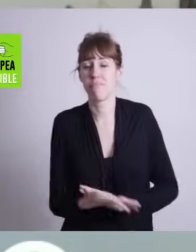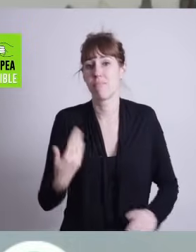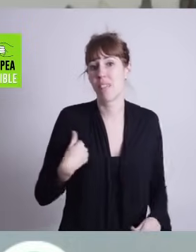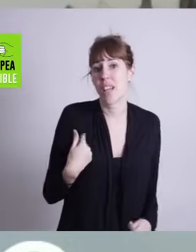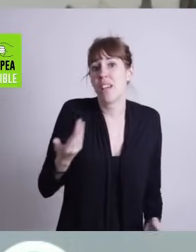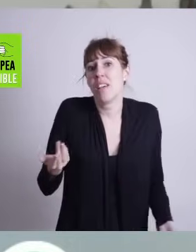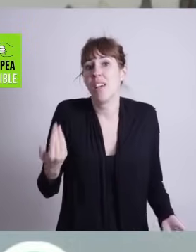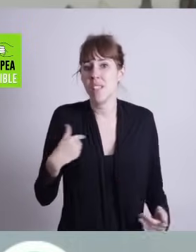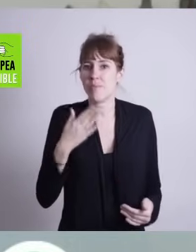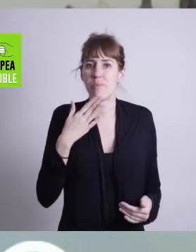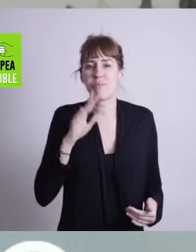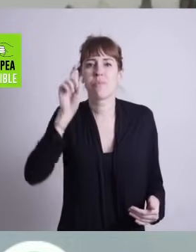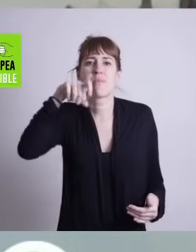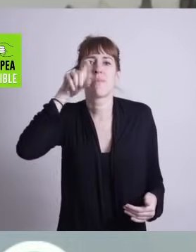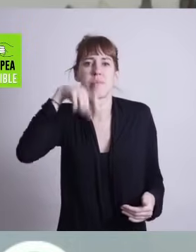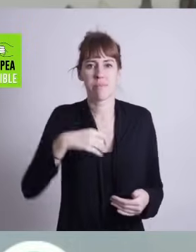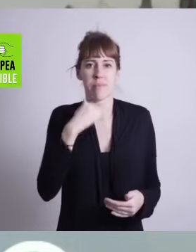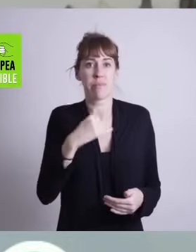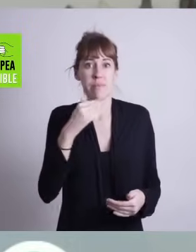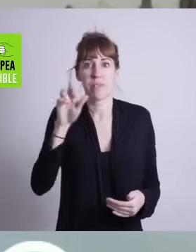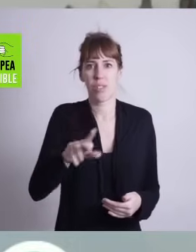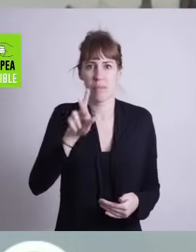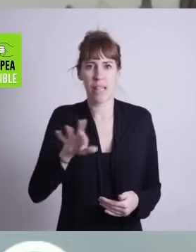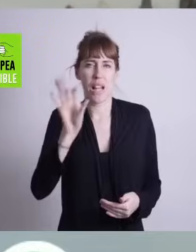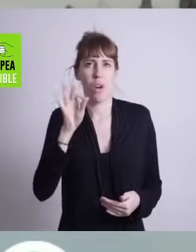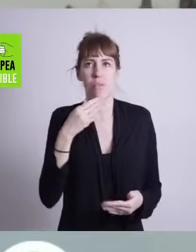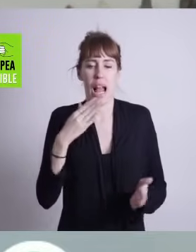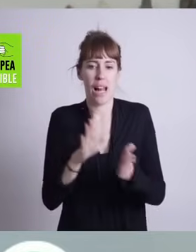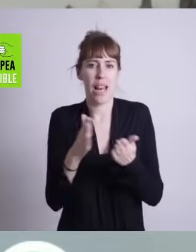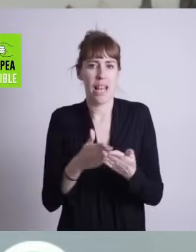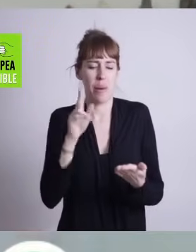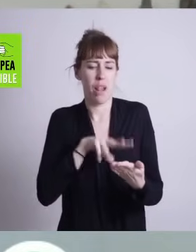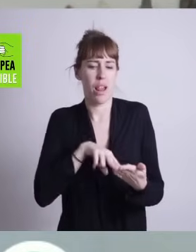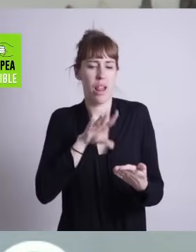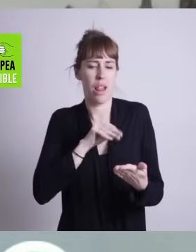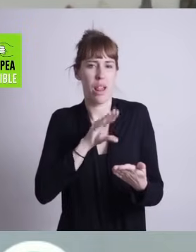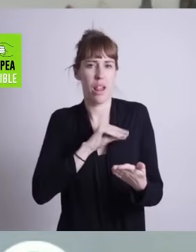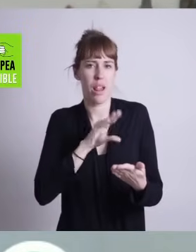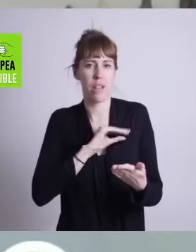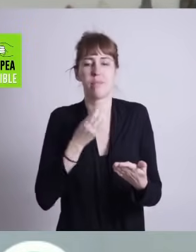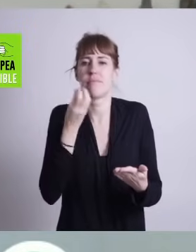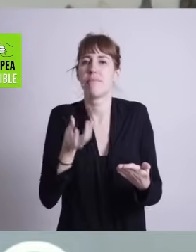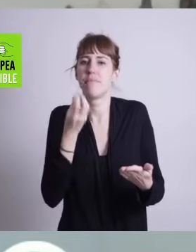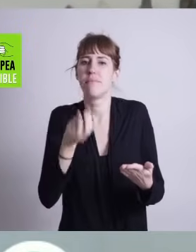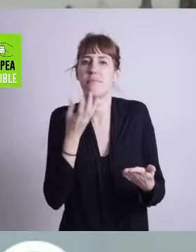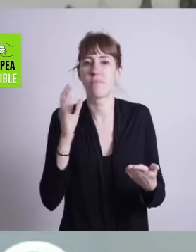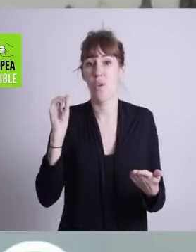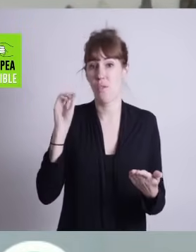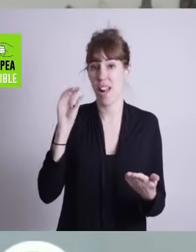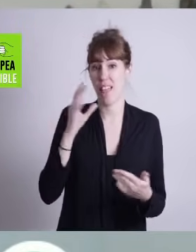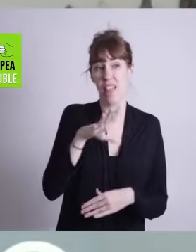como si fuéramos loritos que repetimos algo que hemos aprendido de un libro, o de una conferencia, o de lo que sea, pero